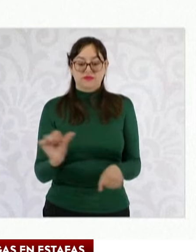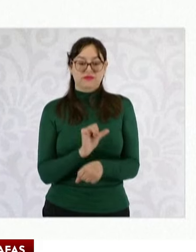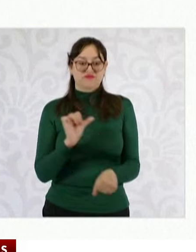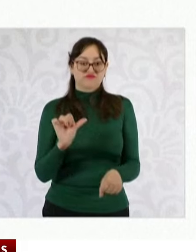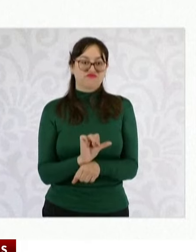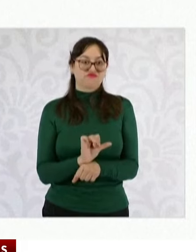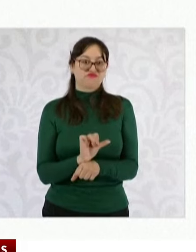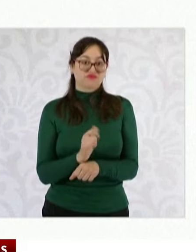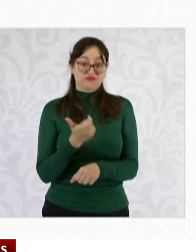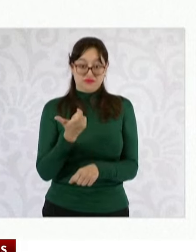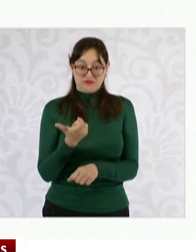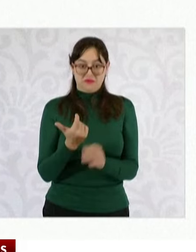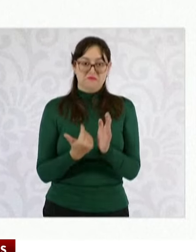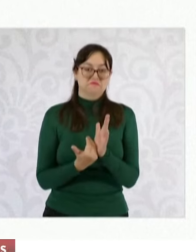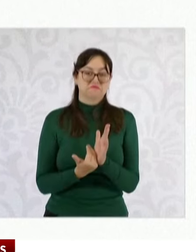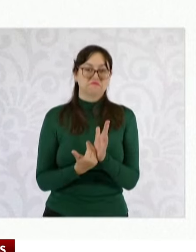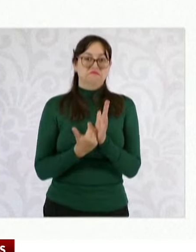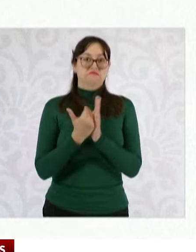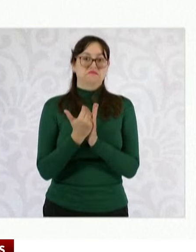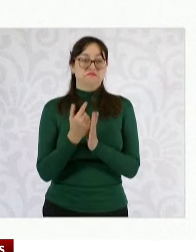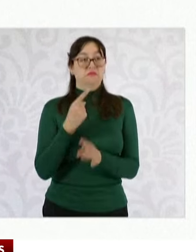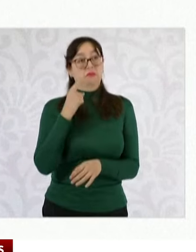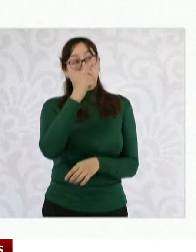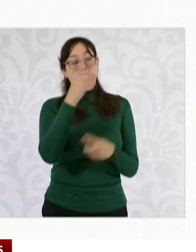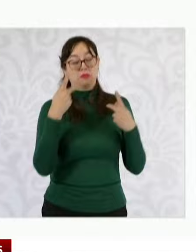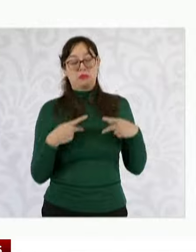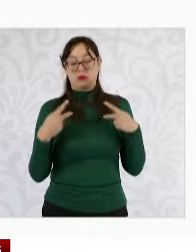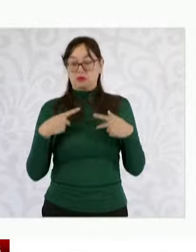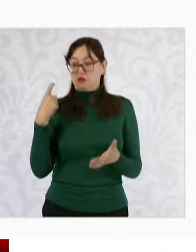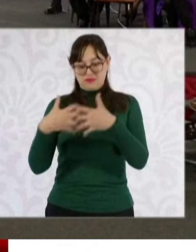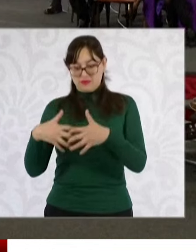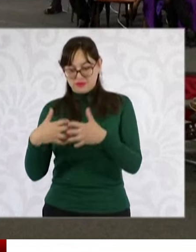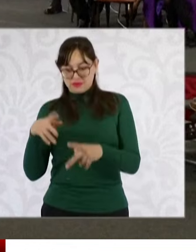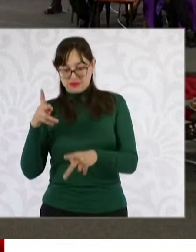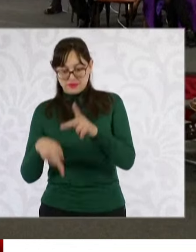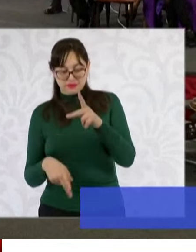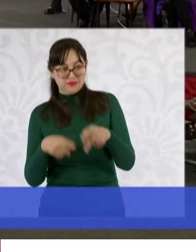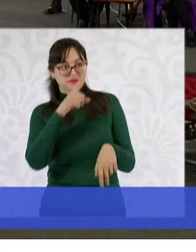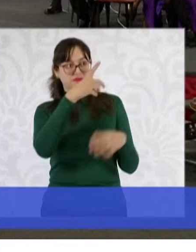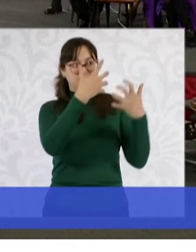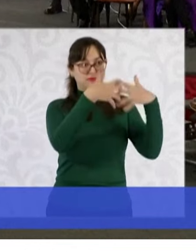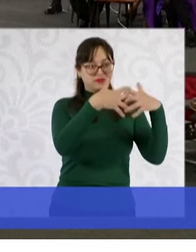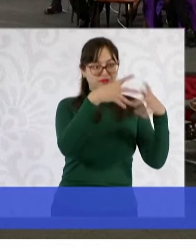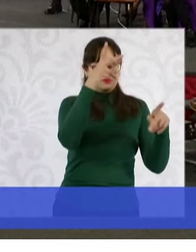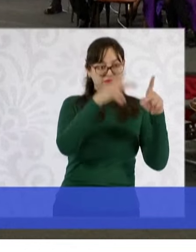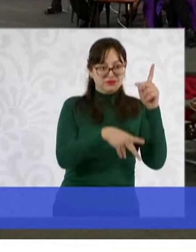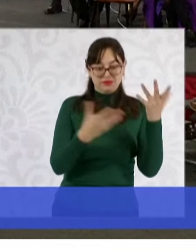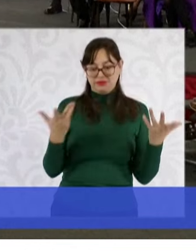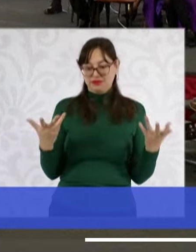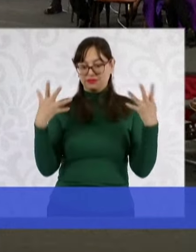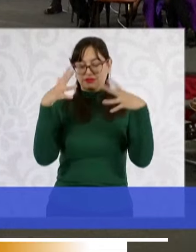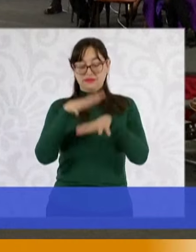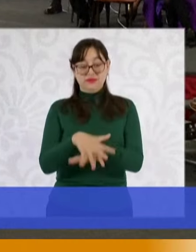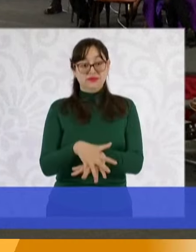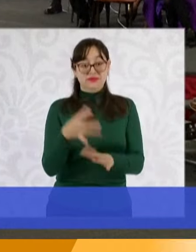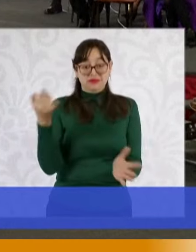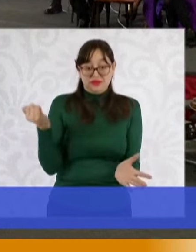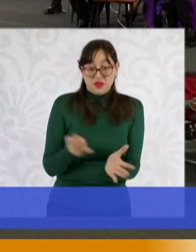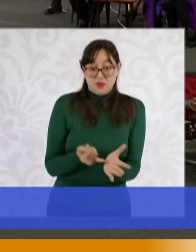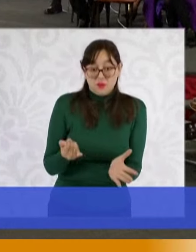se perderían alrededor de 400 mil empleos. Es un impuesto que afecta